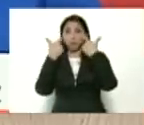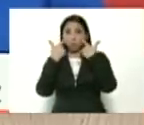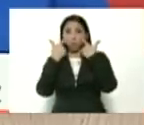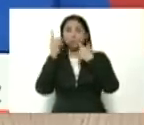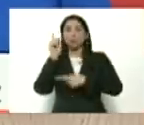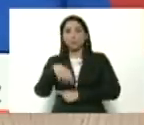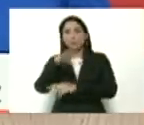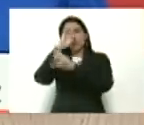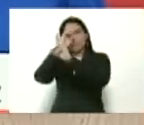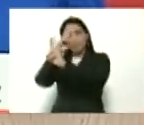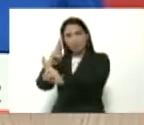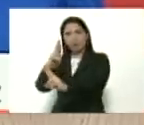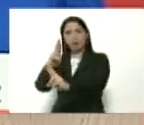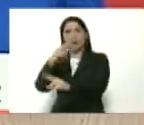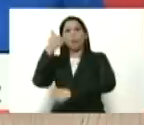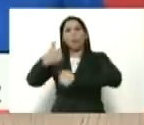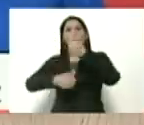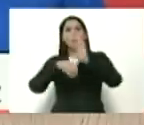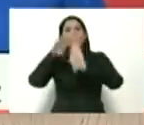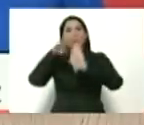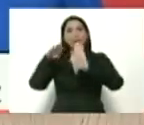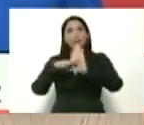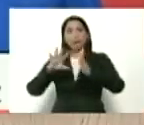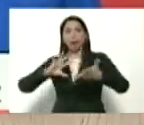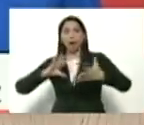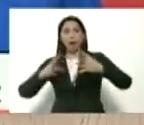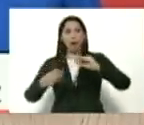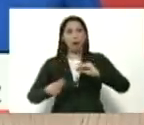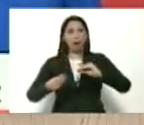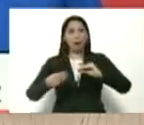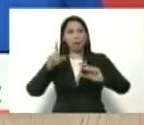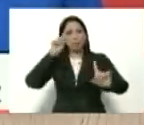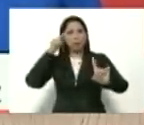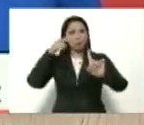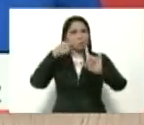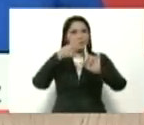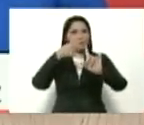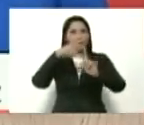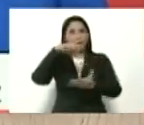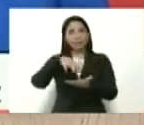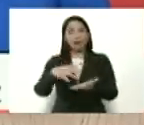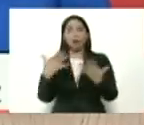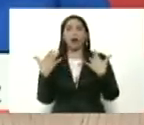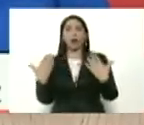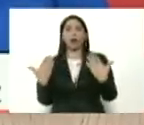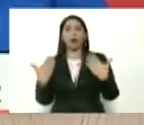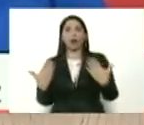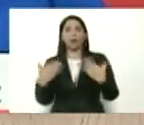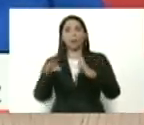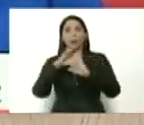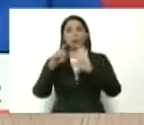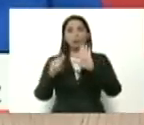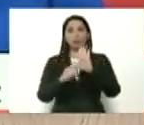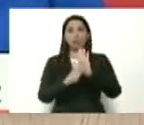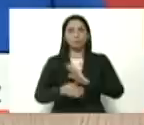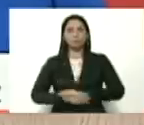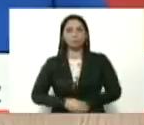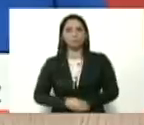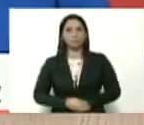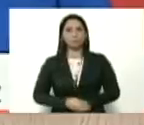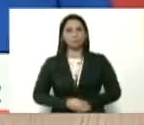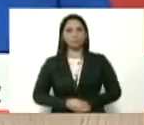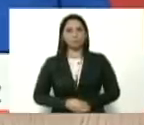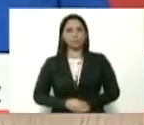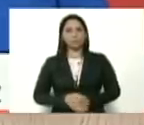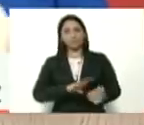a respetar las medidas adoptadas en el marco del estado de alarma constitucional.